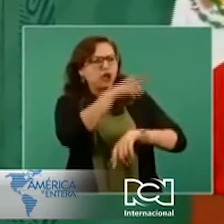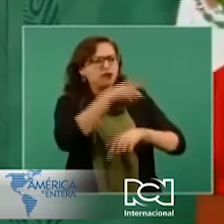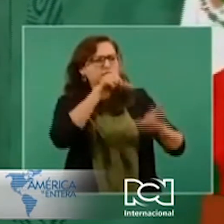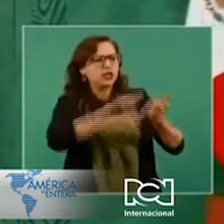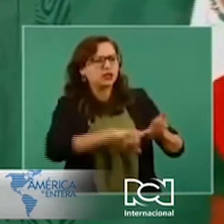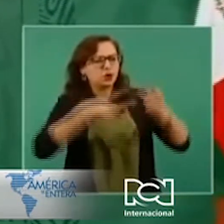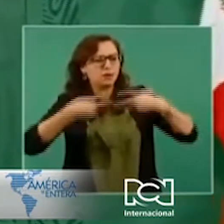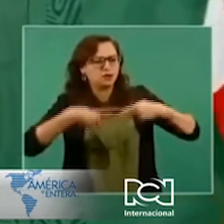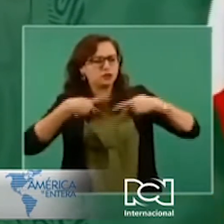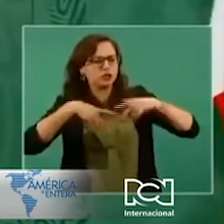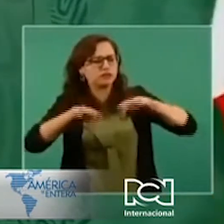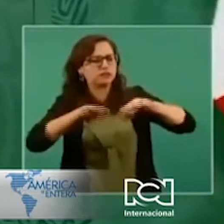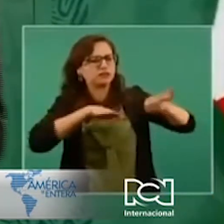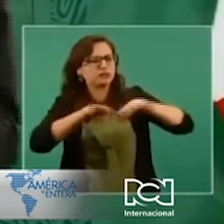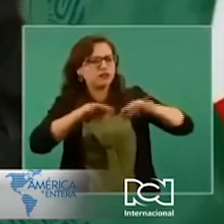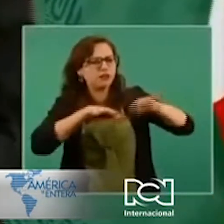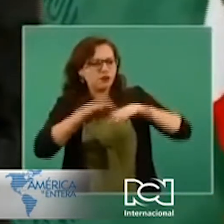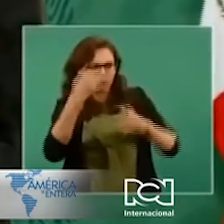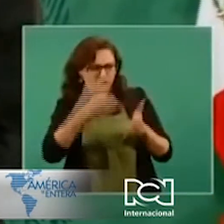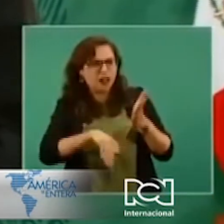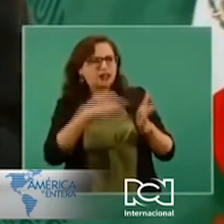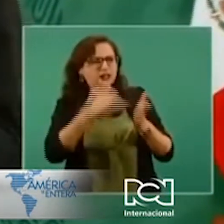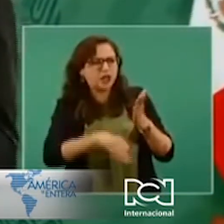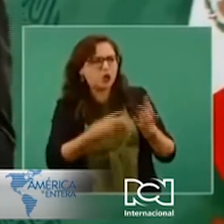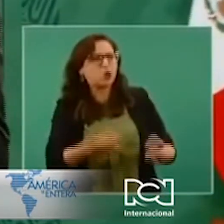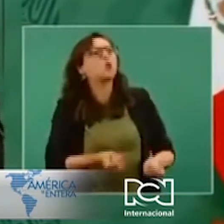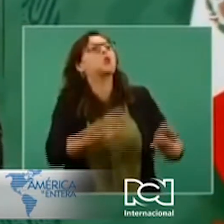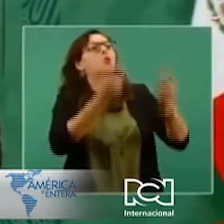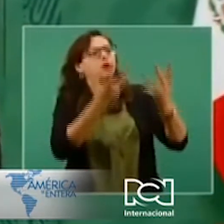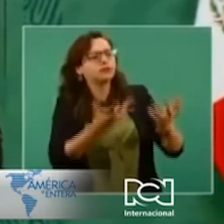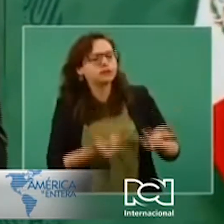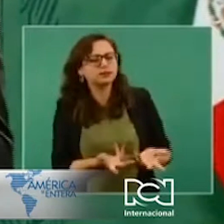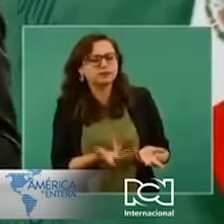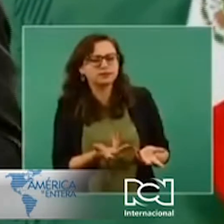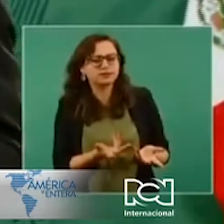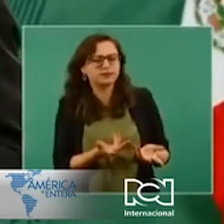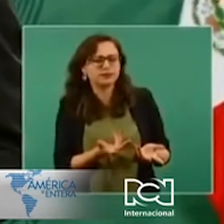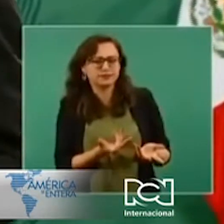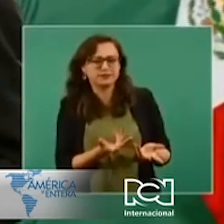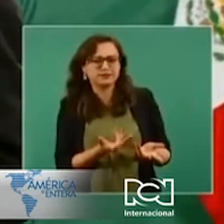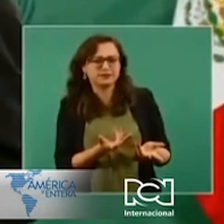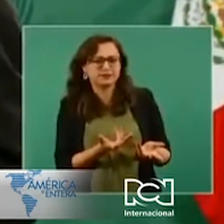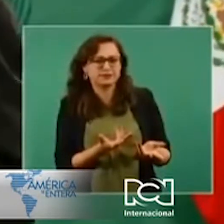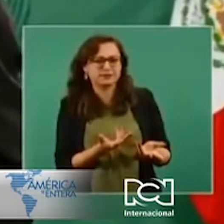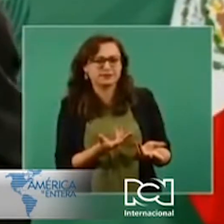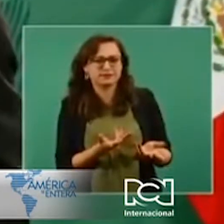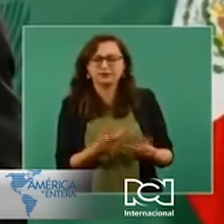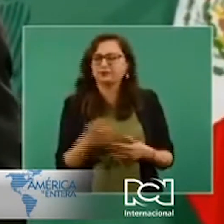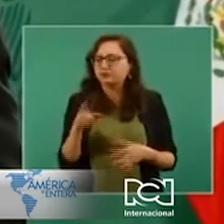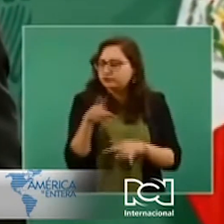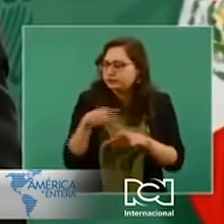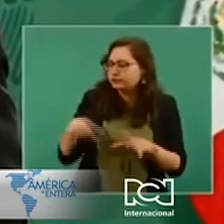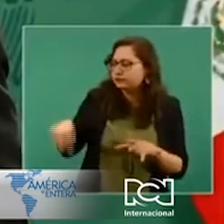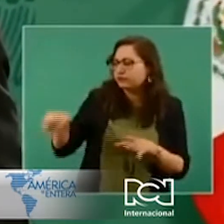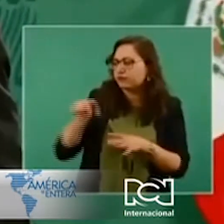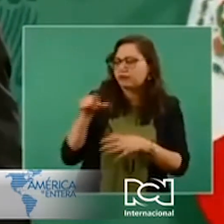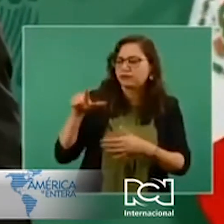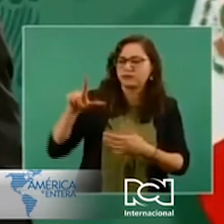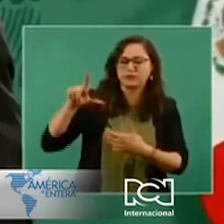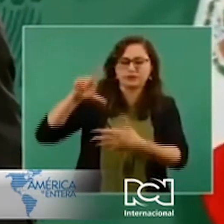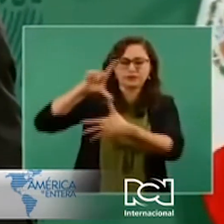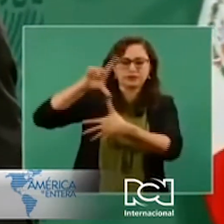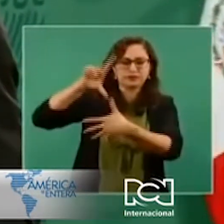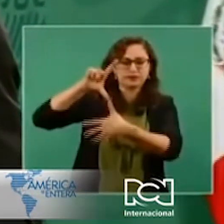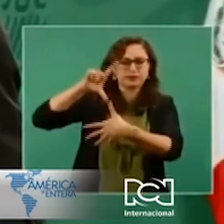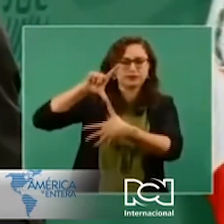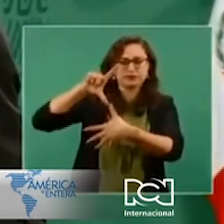llegar a Estados Unidos de